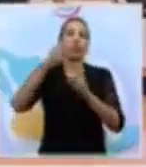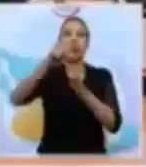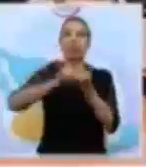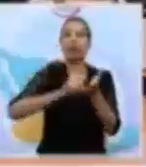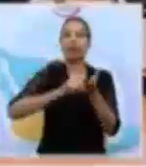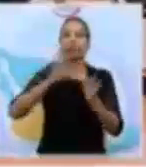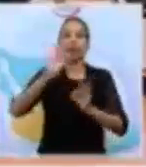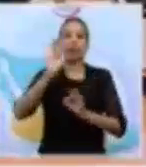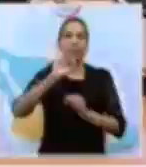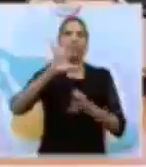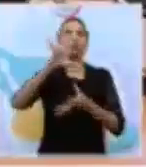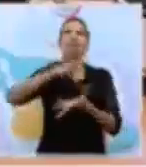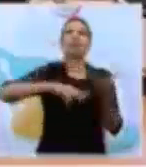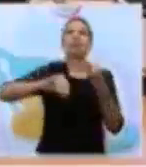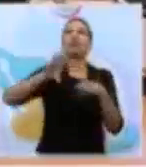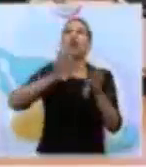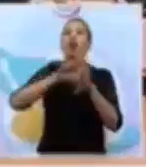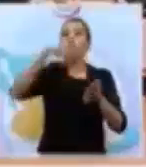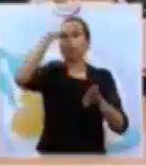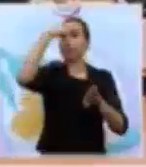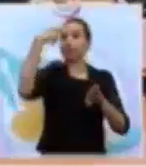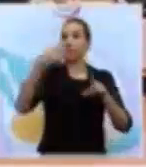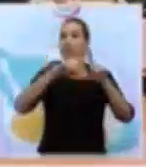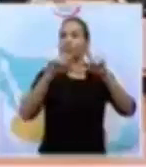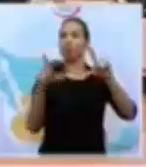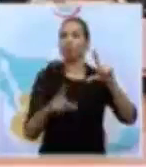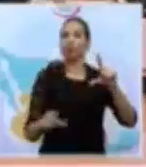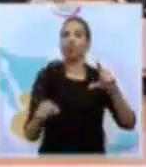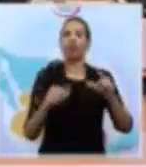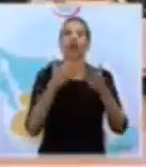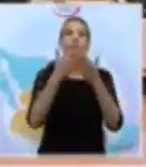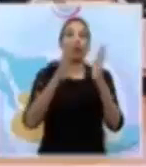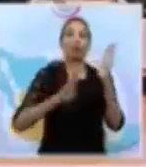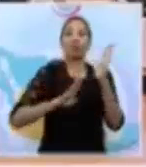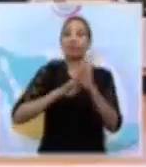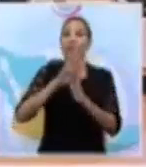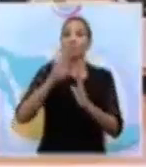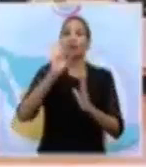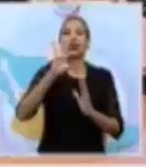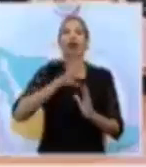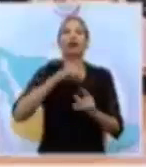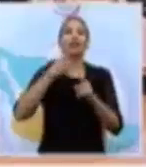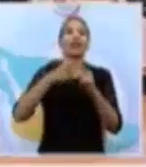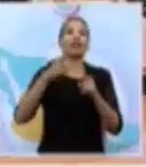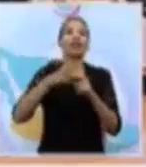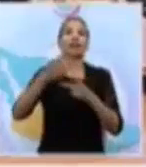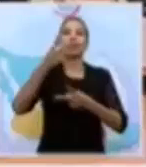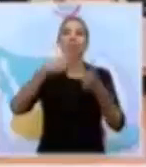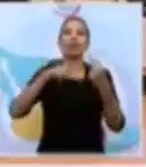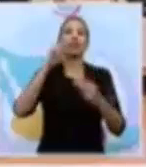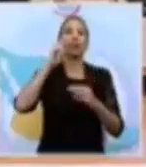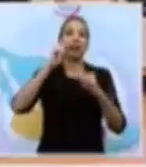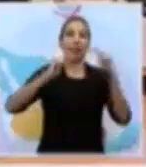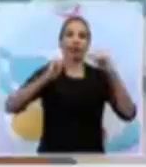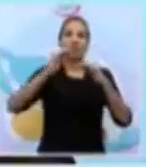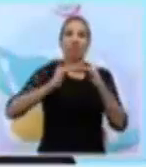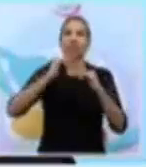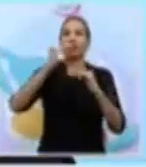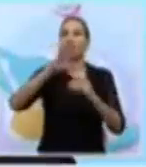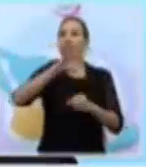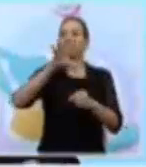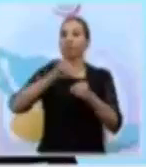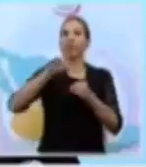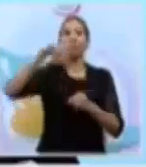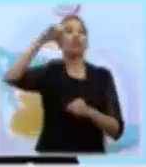mes. O sea, México se adelanta en crear un indicador mucho más